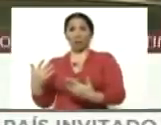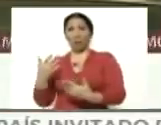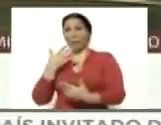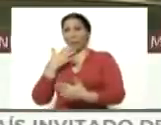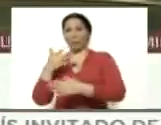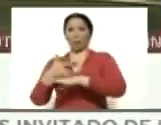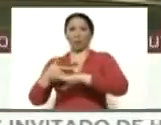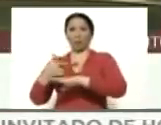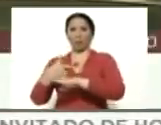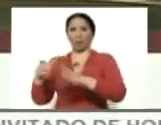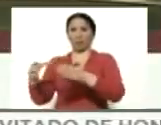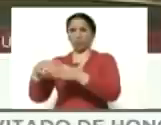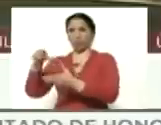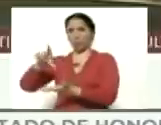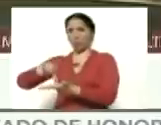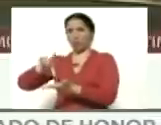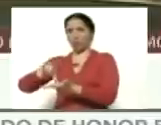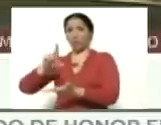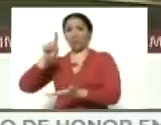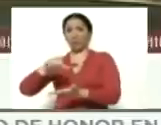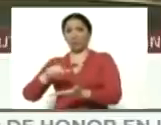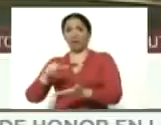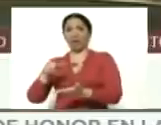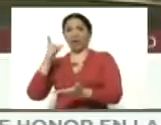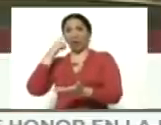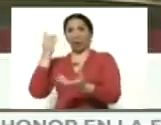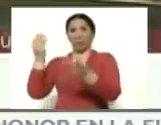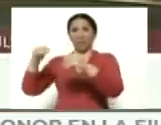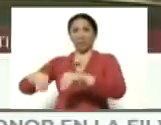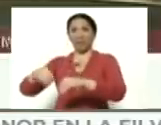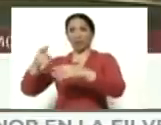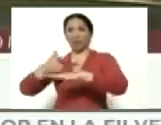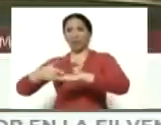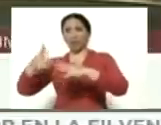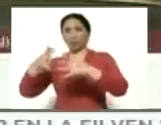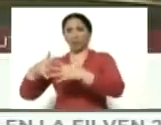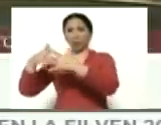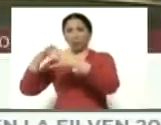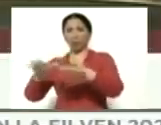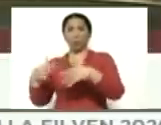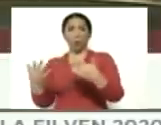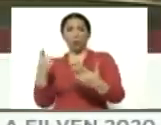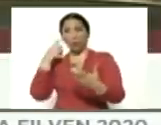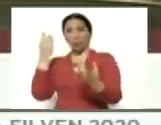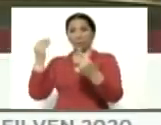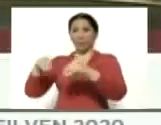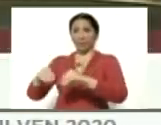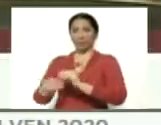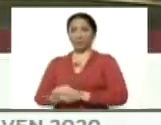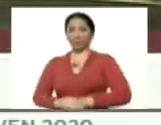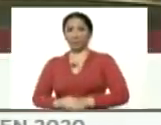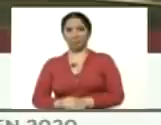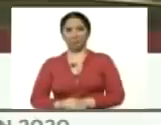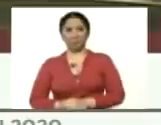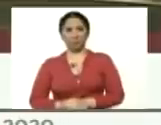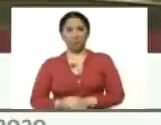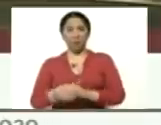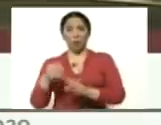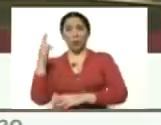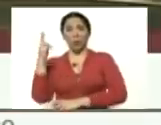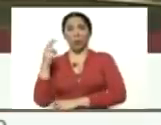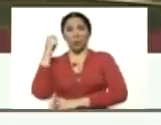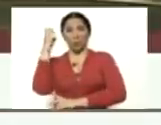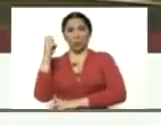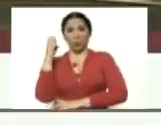cartel de Lima, cuando le convenía al gobierno de los Estados Unidos de Norteamérica, cuando le convenía a la Unión